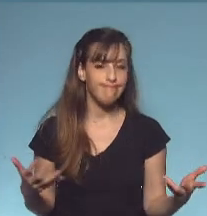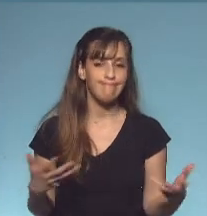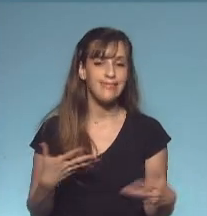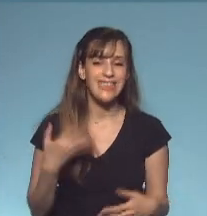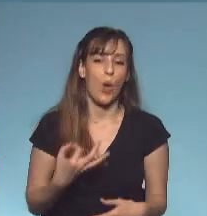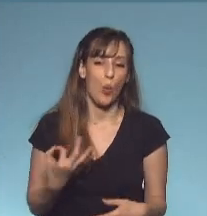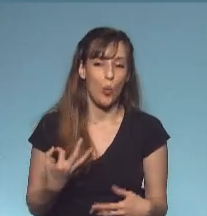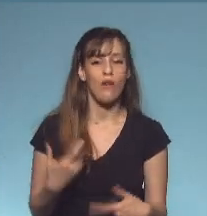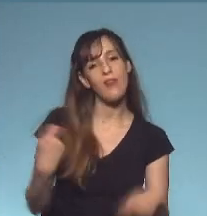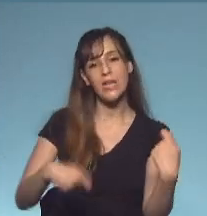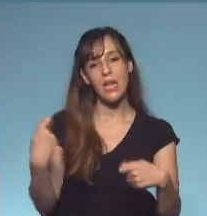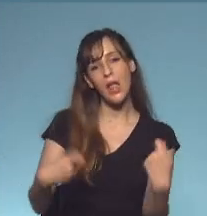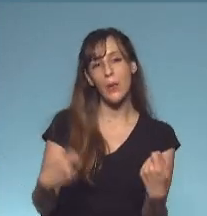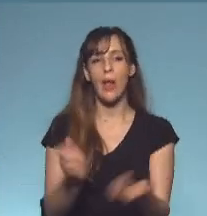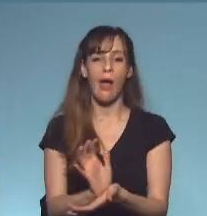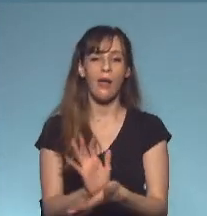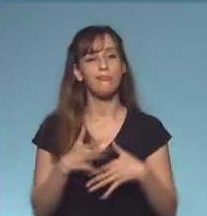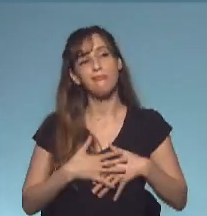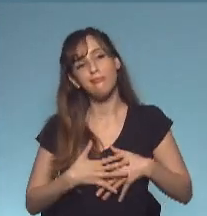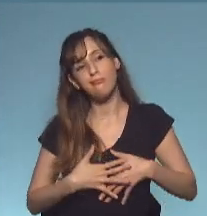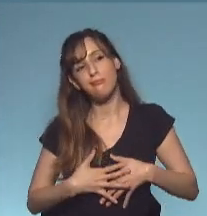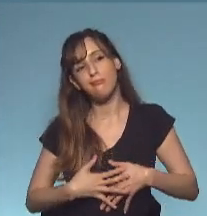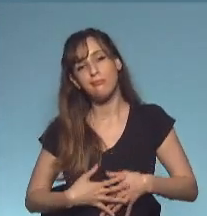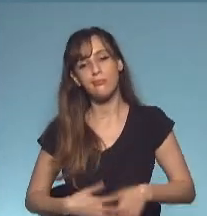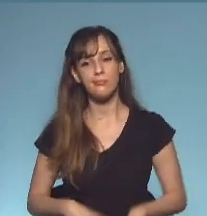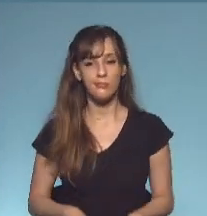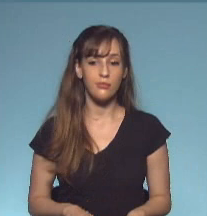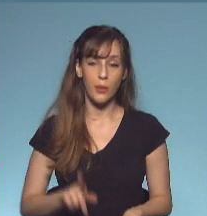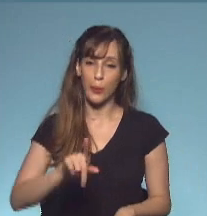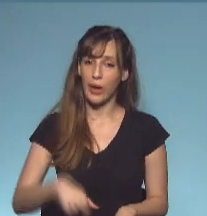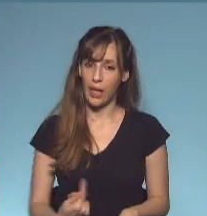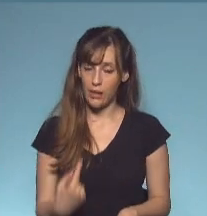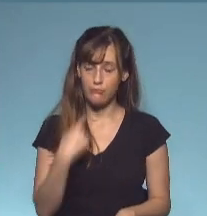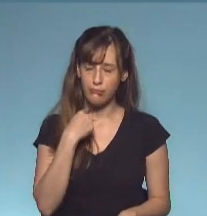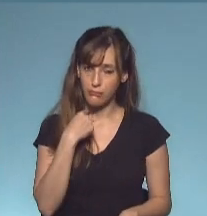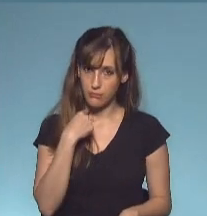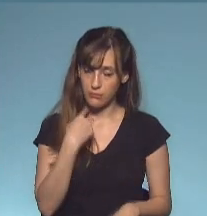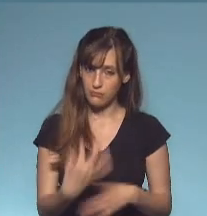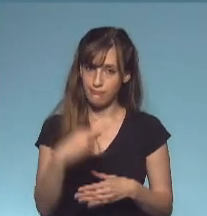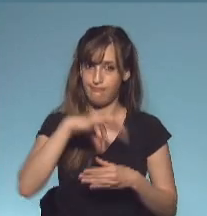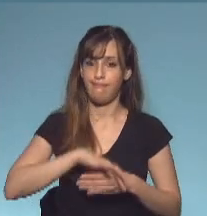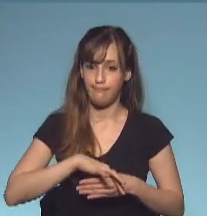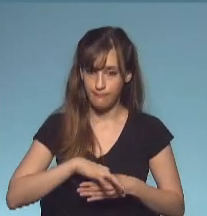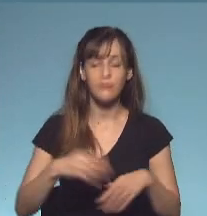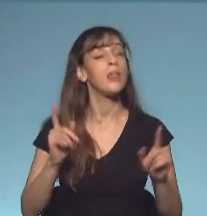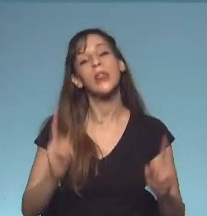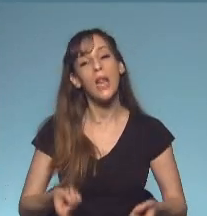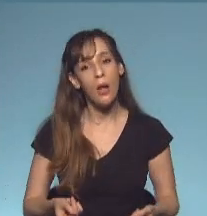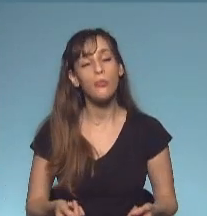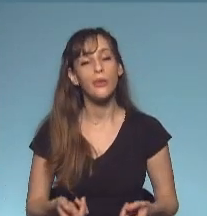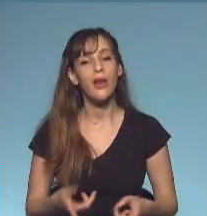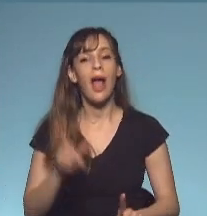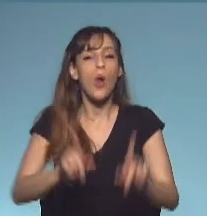el relajamiento de los cuidados individuales seguro contribuyó, como contribuyó también que volvieron